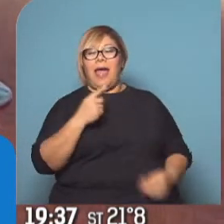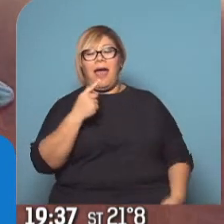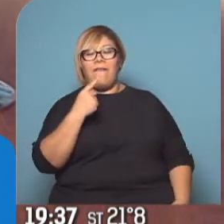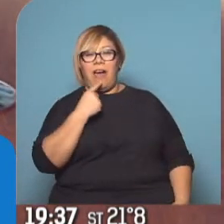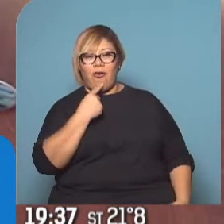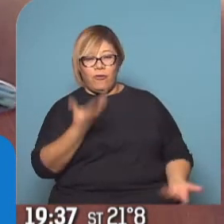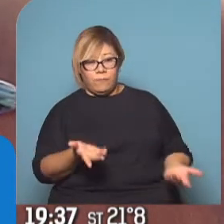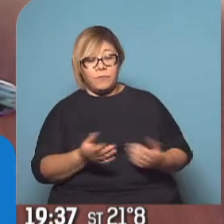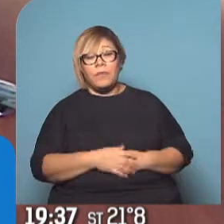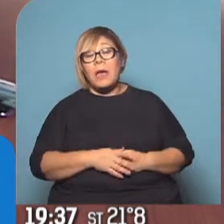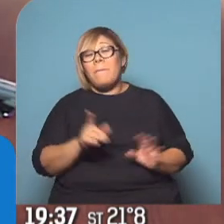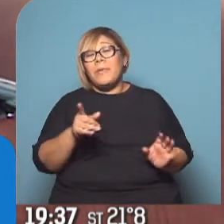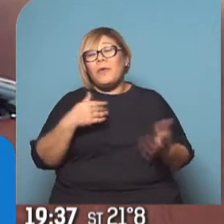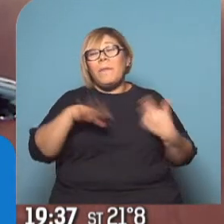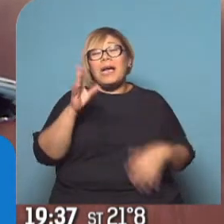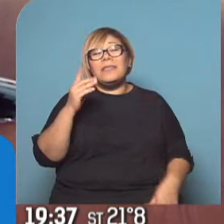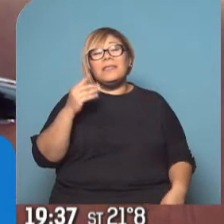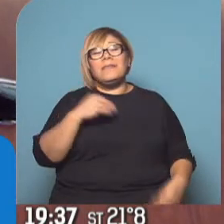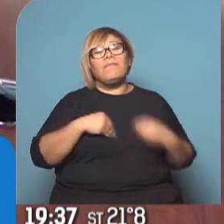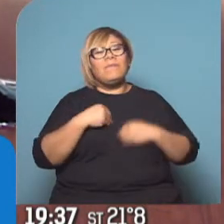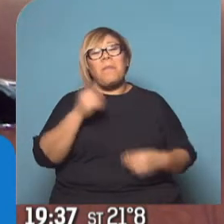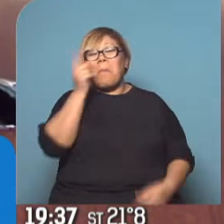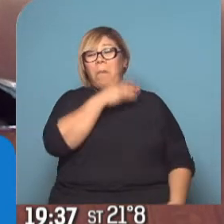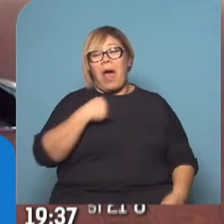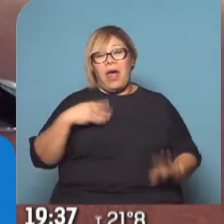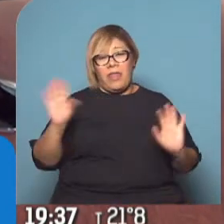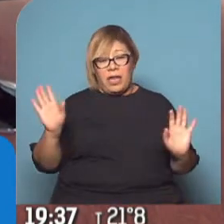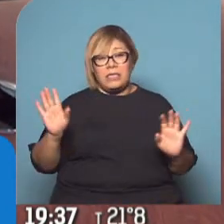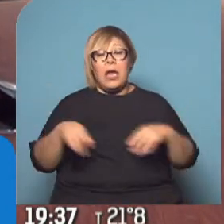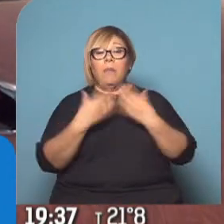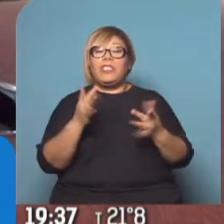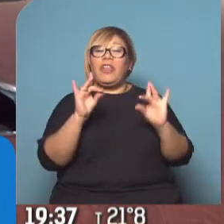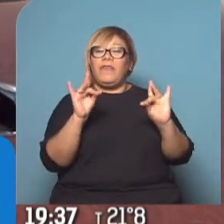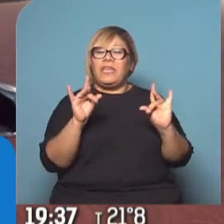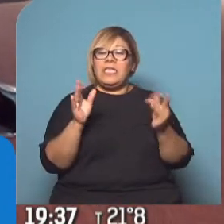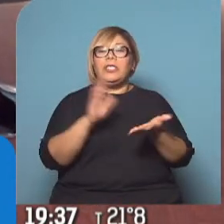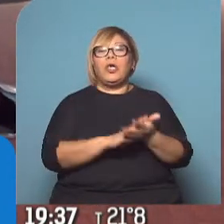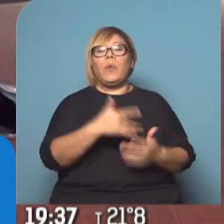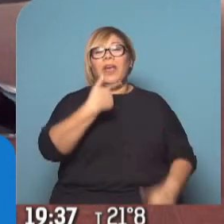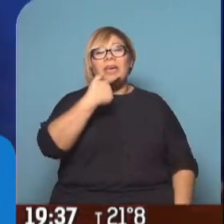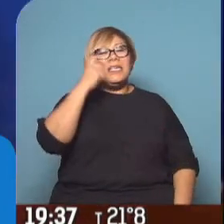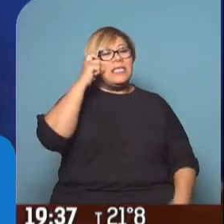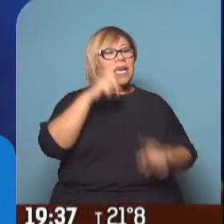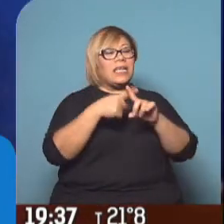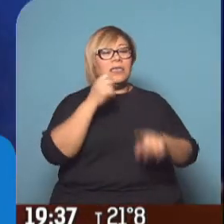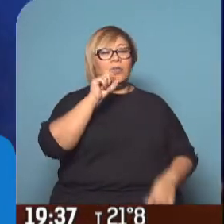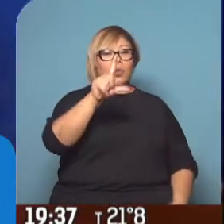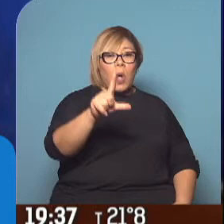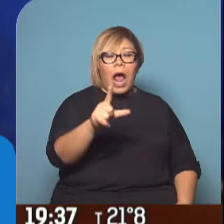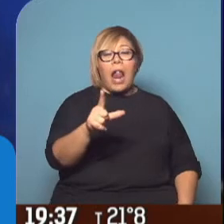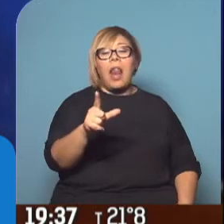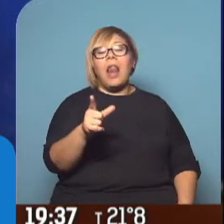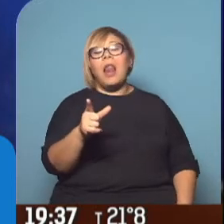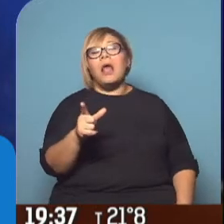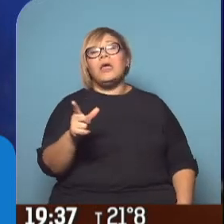a la integración con otros. Así que difícilmente, por ejemplo, la elección de objeto sexual pueda tener que ver con, o la percepción de sí mismo pueda